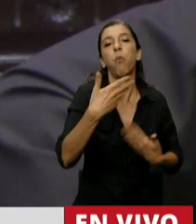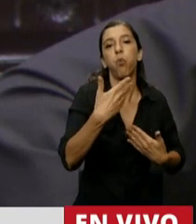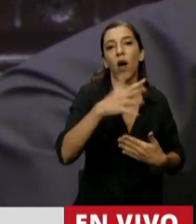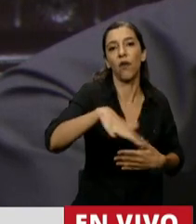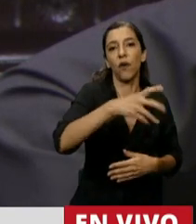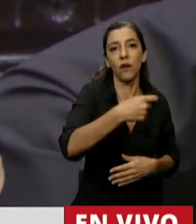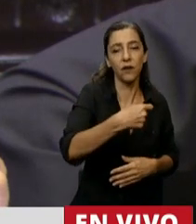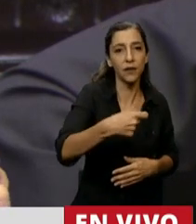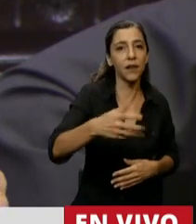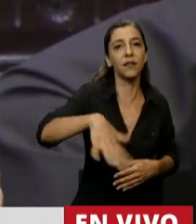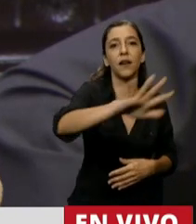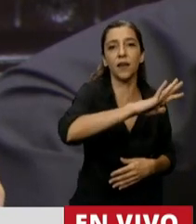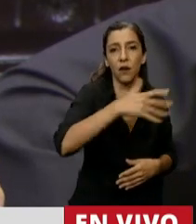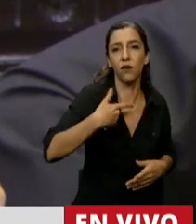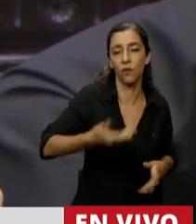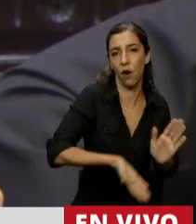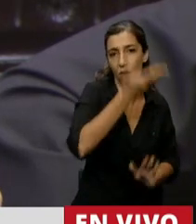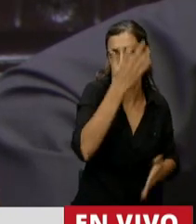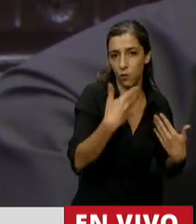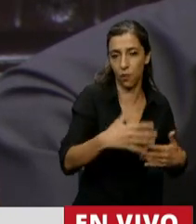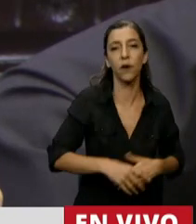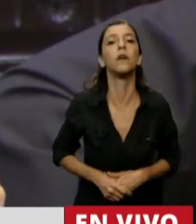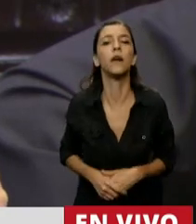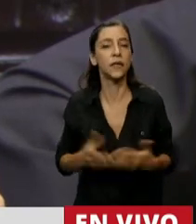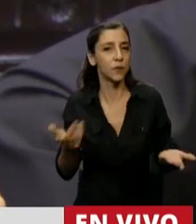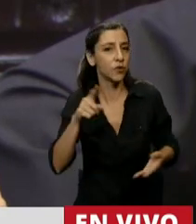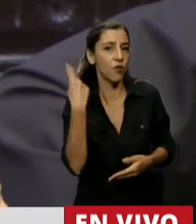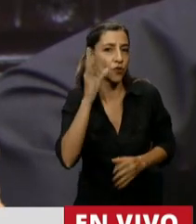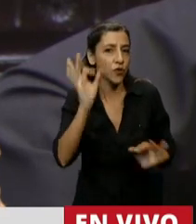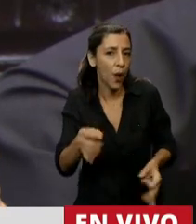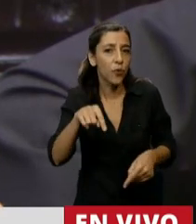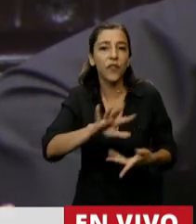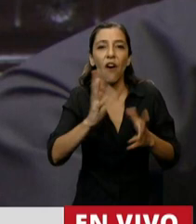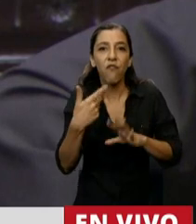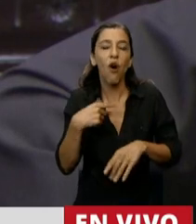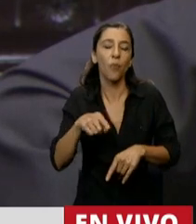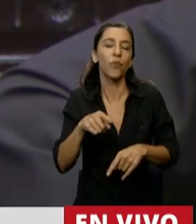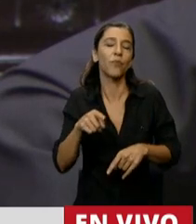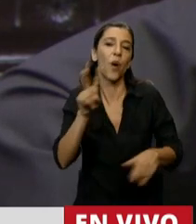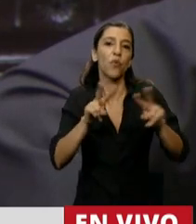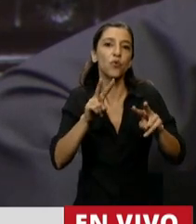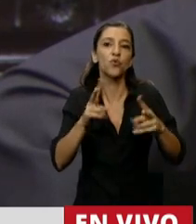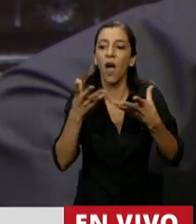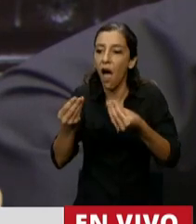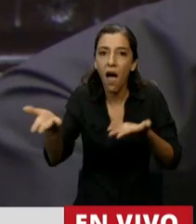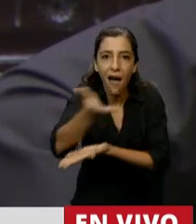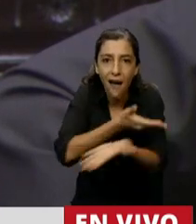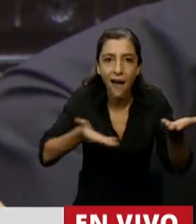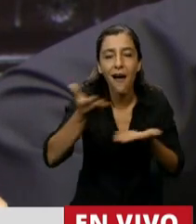a nuestros jubilados. Porque estamos en un sistema que creo que tiene que ser redistributivo, solidario, sostenible y previsible.